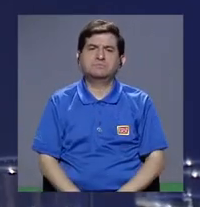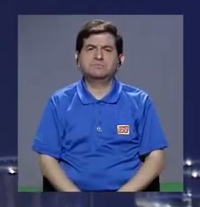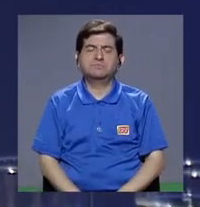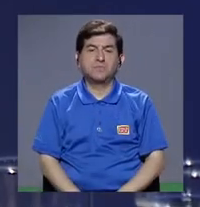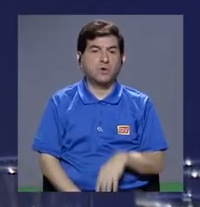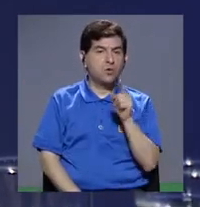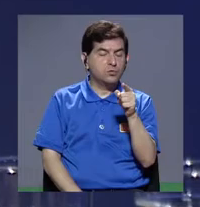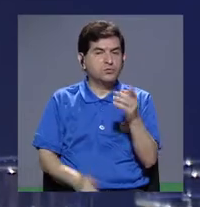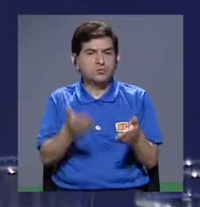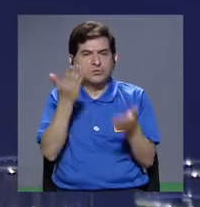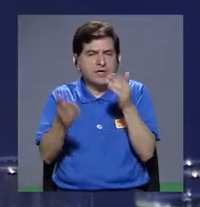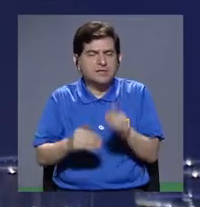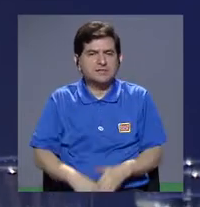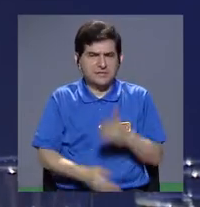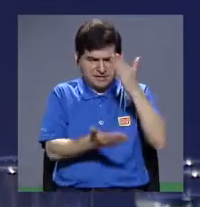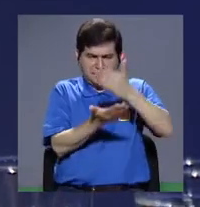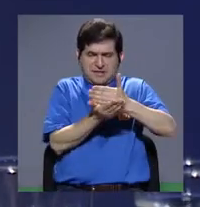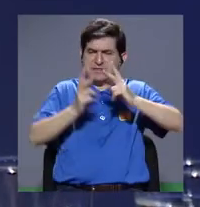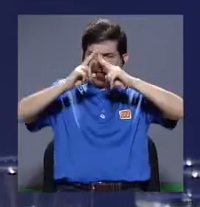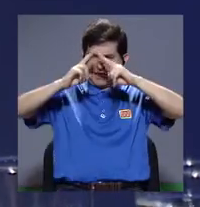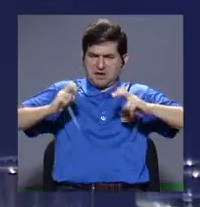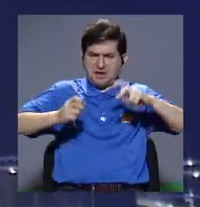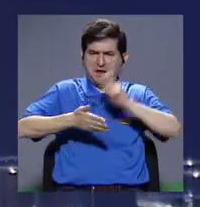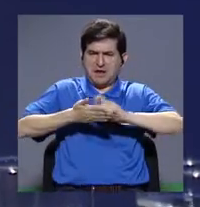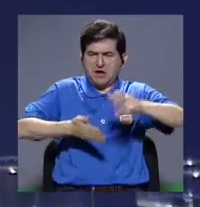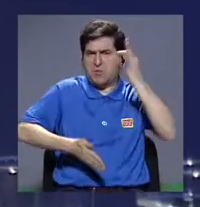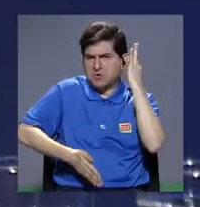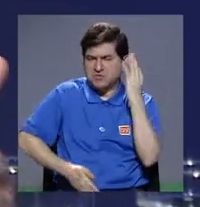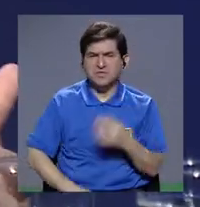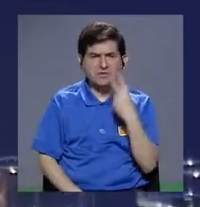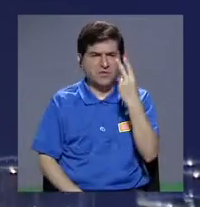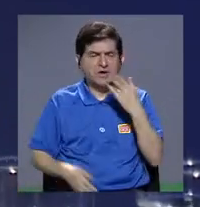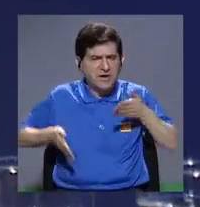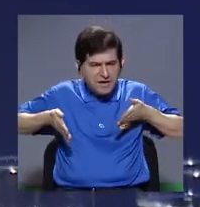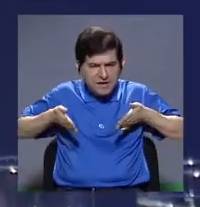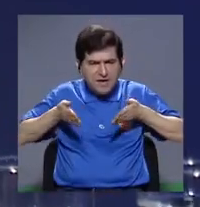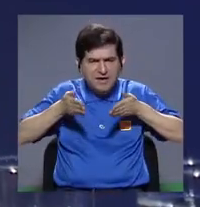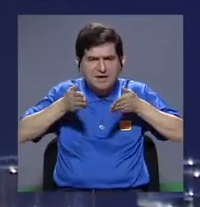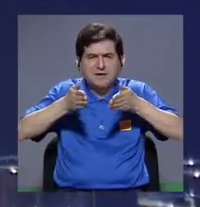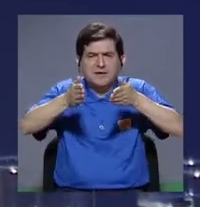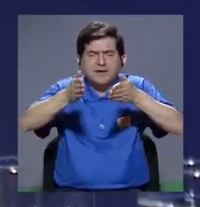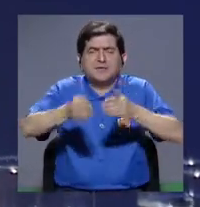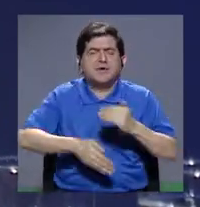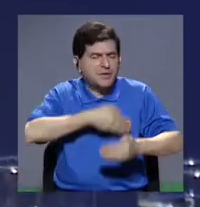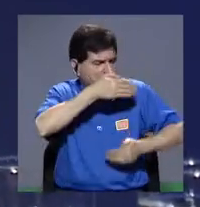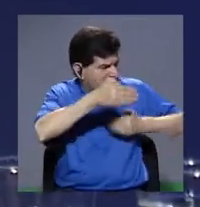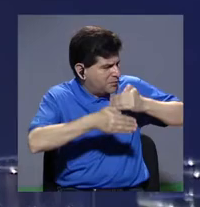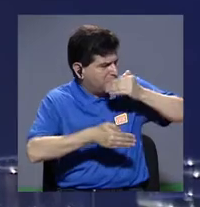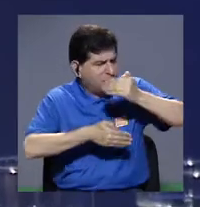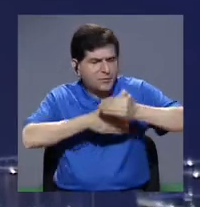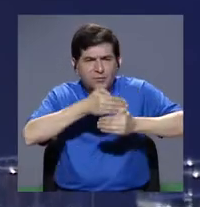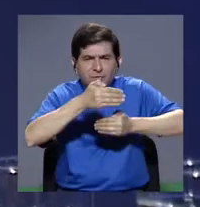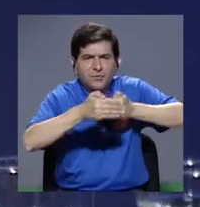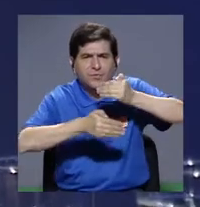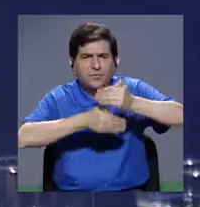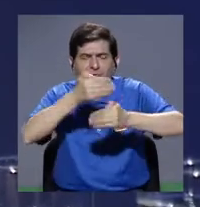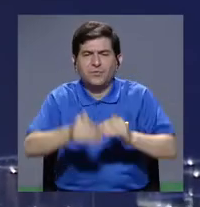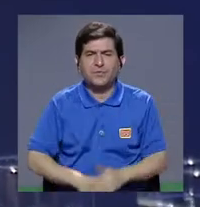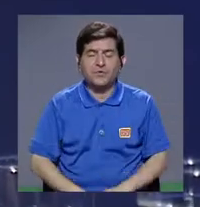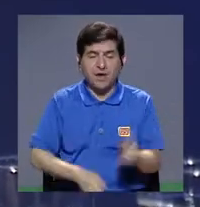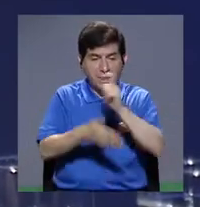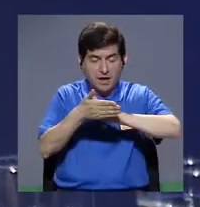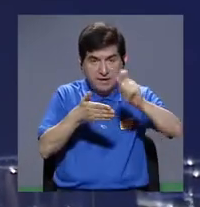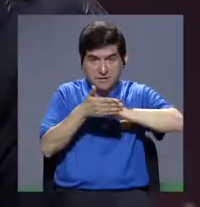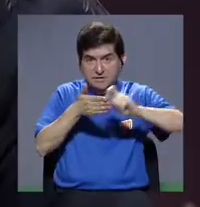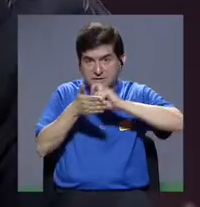te detienes a analizar te como escritora ya ver el camino recorrido y tu luz tu evolución en el campo de la